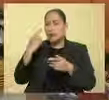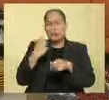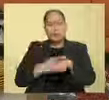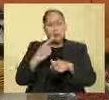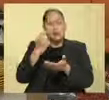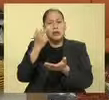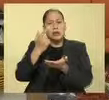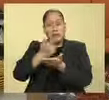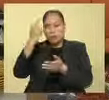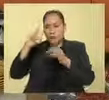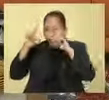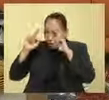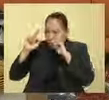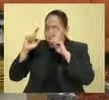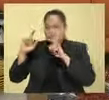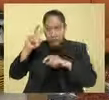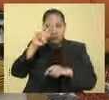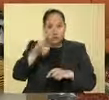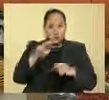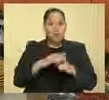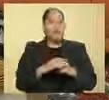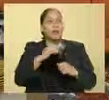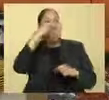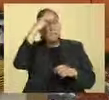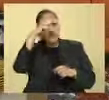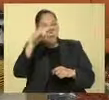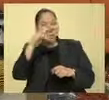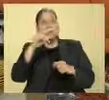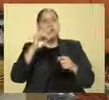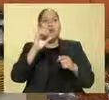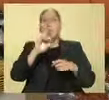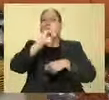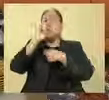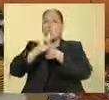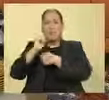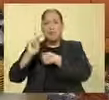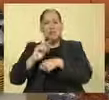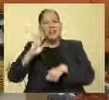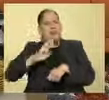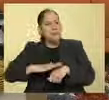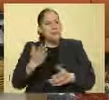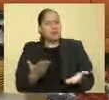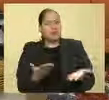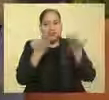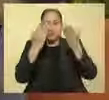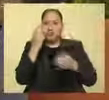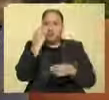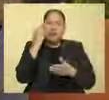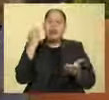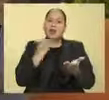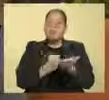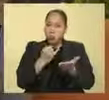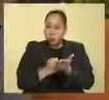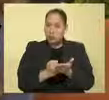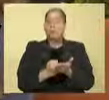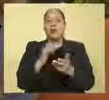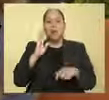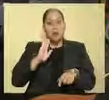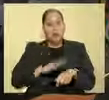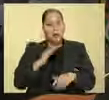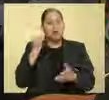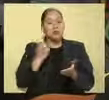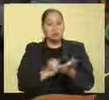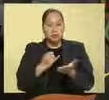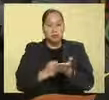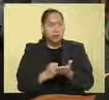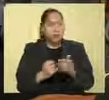es que en México y en muchos países se apliquen mayores impuestos. Una de las más impuestos, aunque no